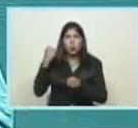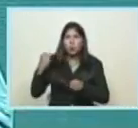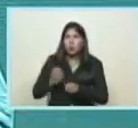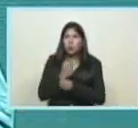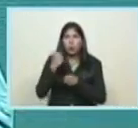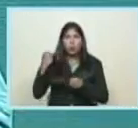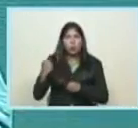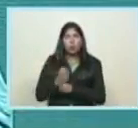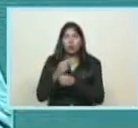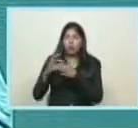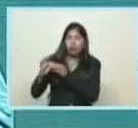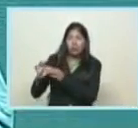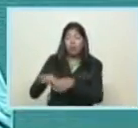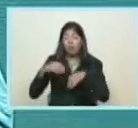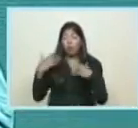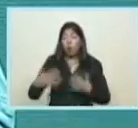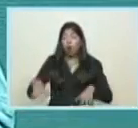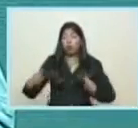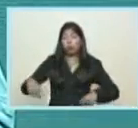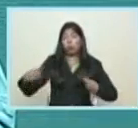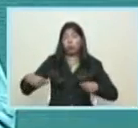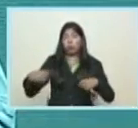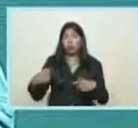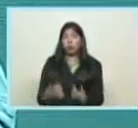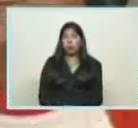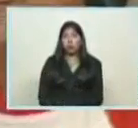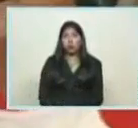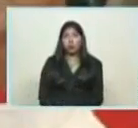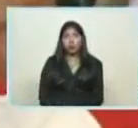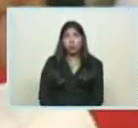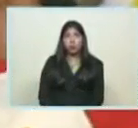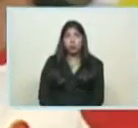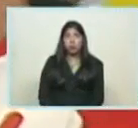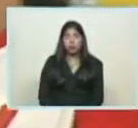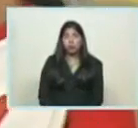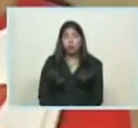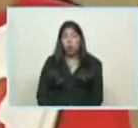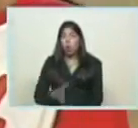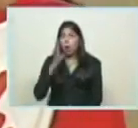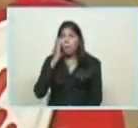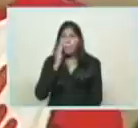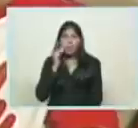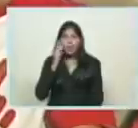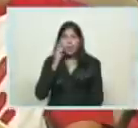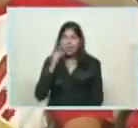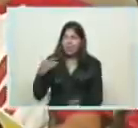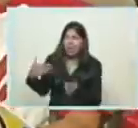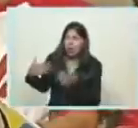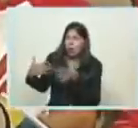fecundo, intenso, y se ha acumulado una experiencia